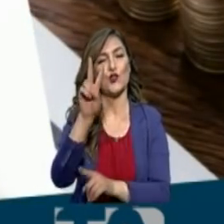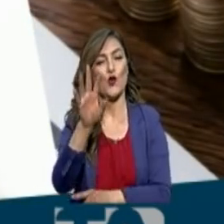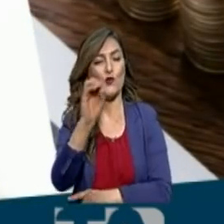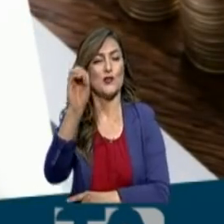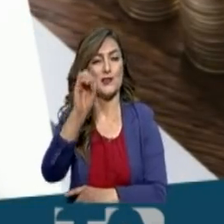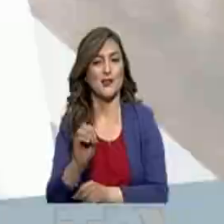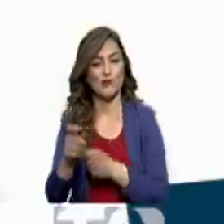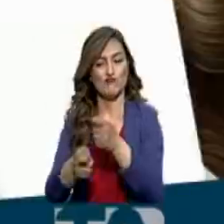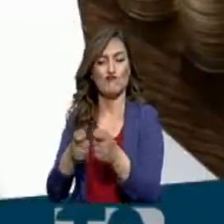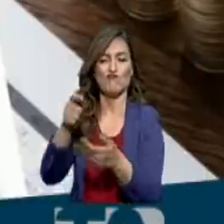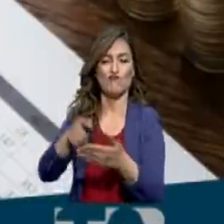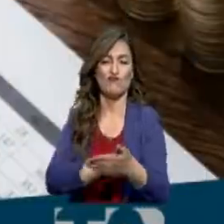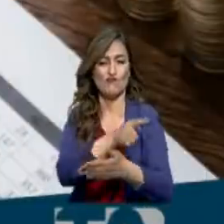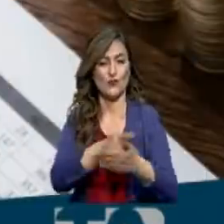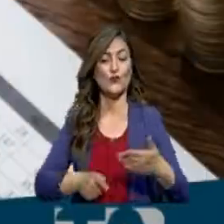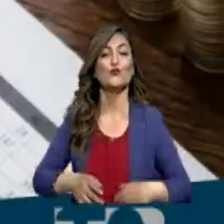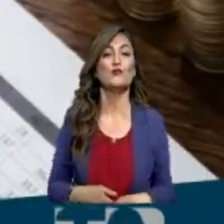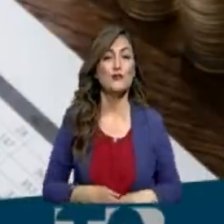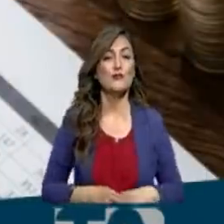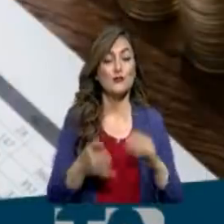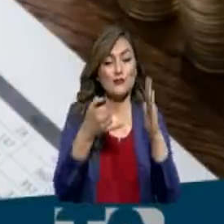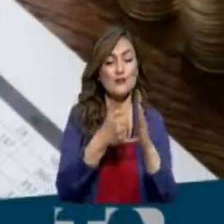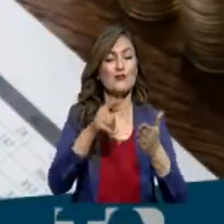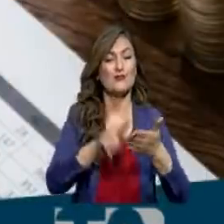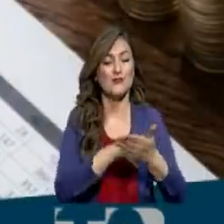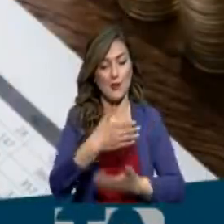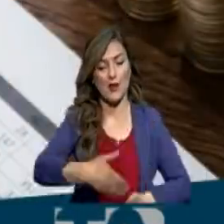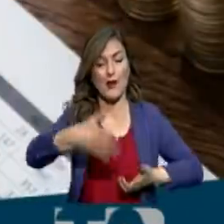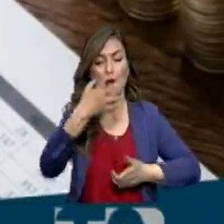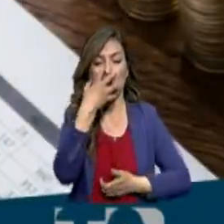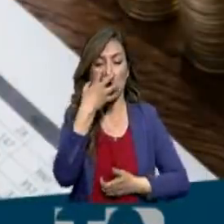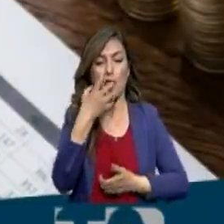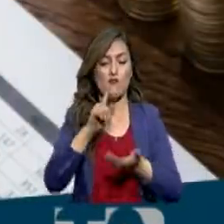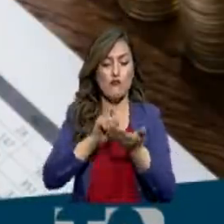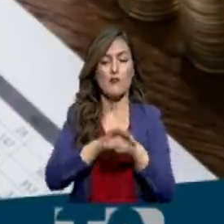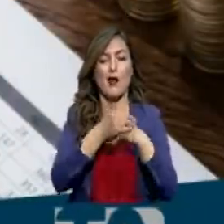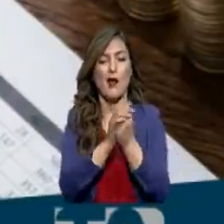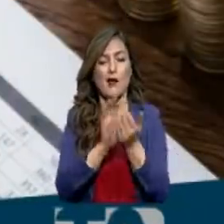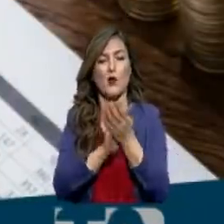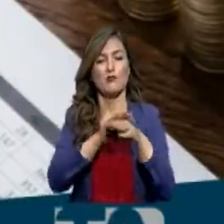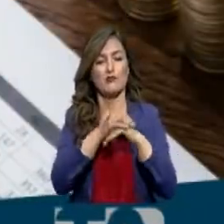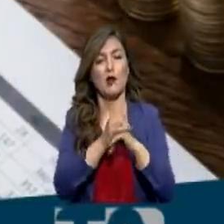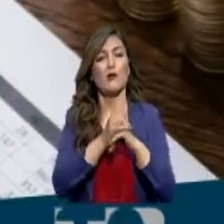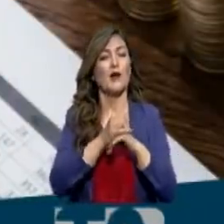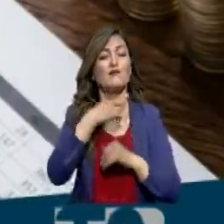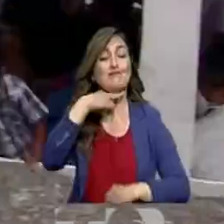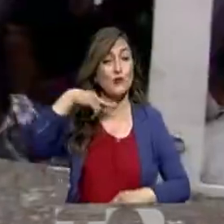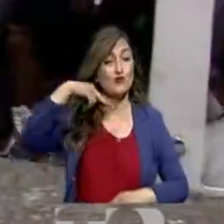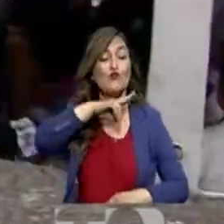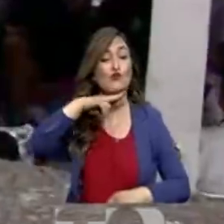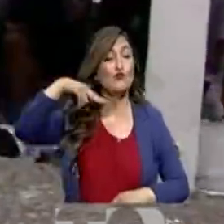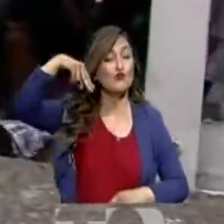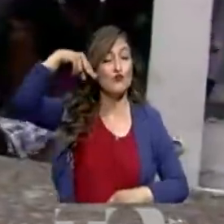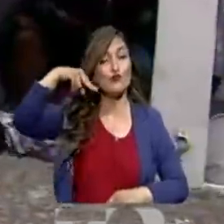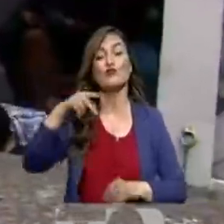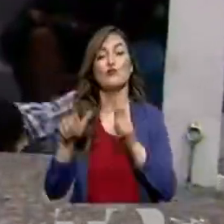de microemprendedores. Además, se plantea eliminar el IVA para pañales, mascarillas, alcohol, gel, tampones, toallas sanitarias,